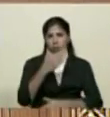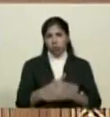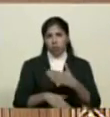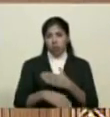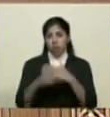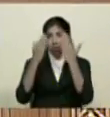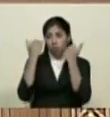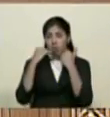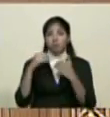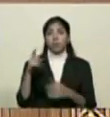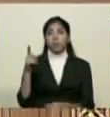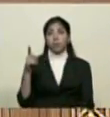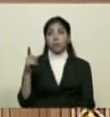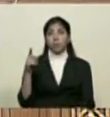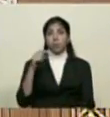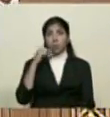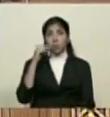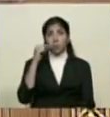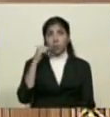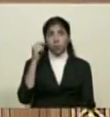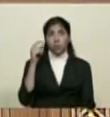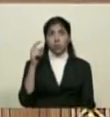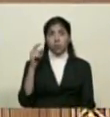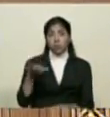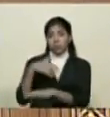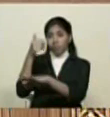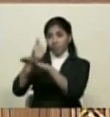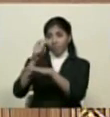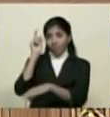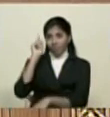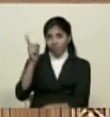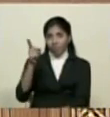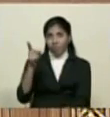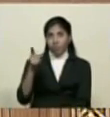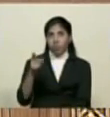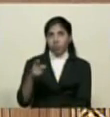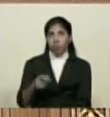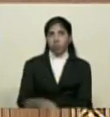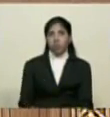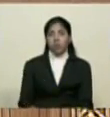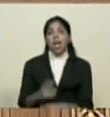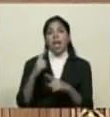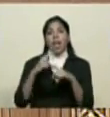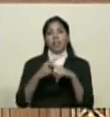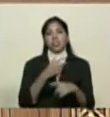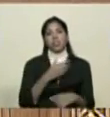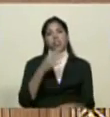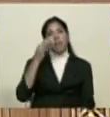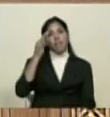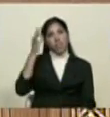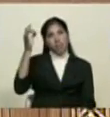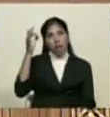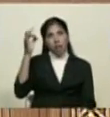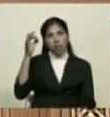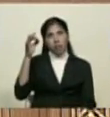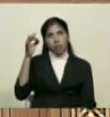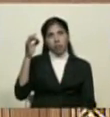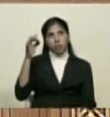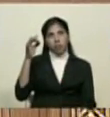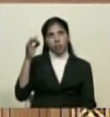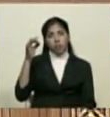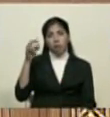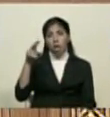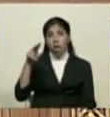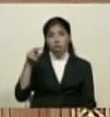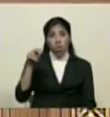siempre descansará en esa figura. La exfiscal general de la República no podrá dormir